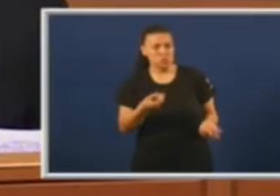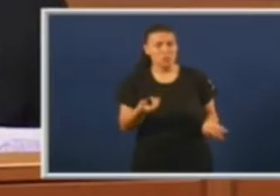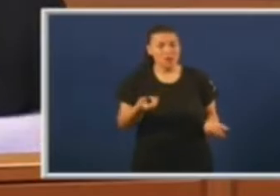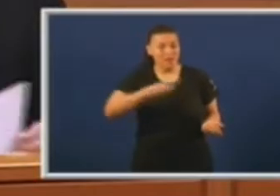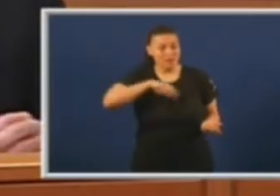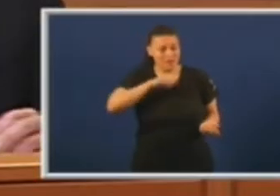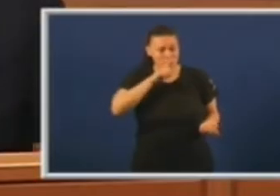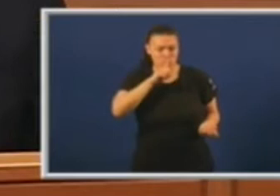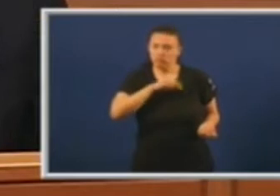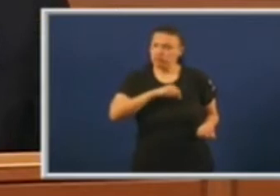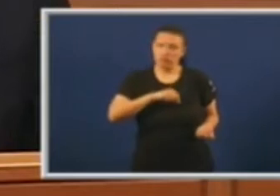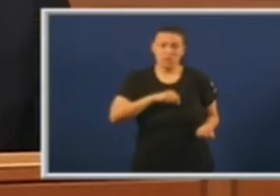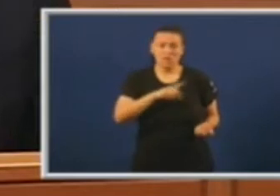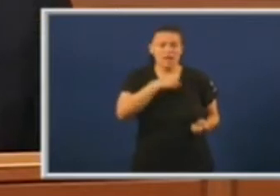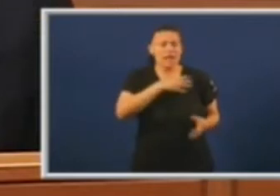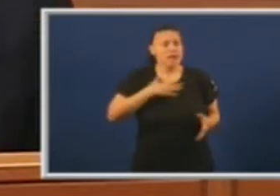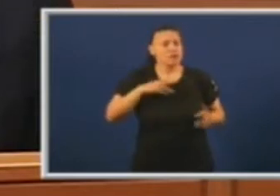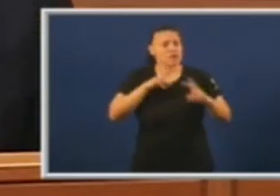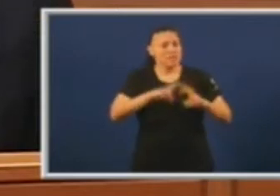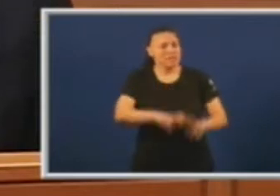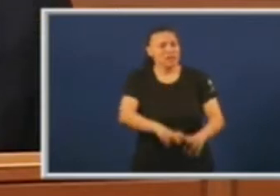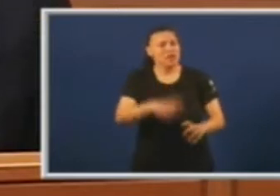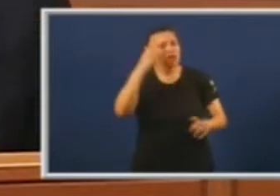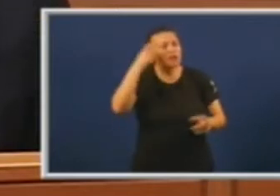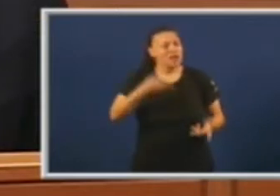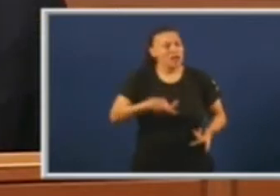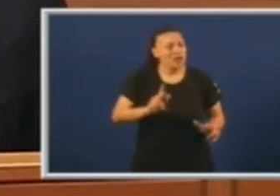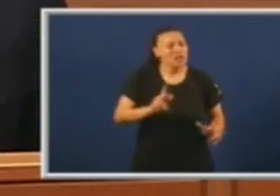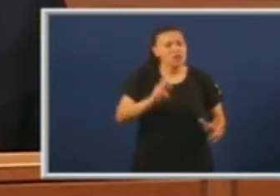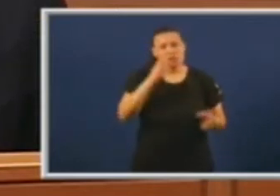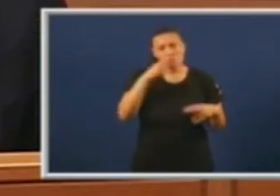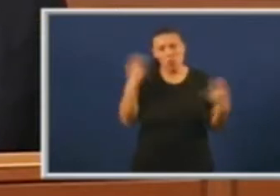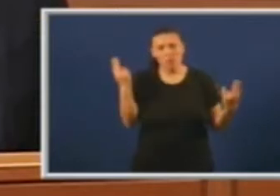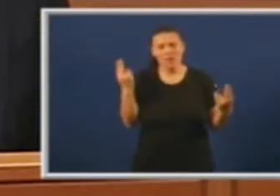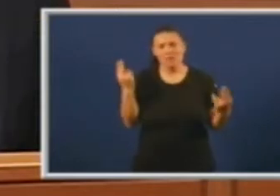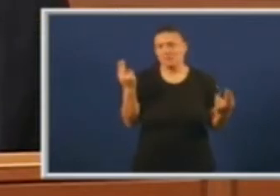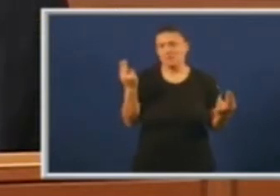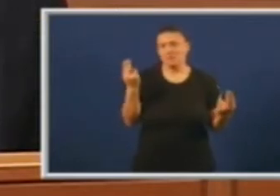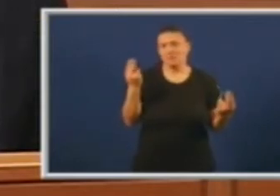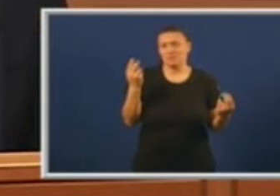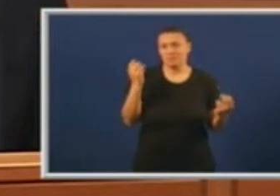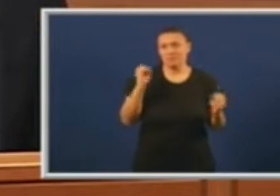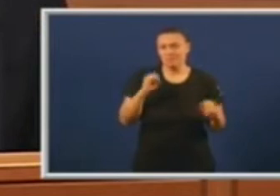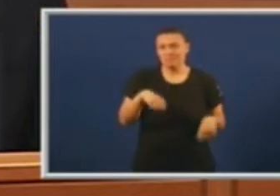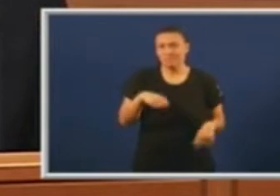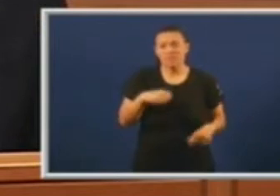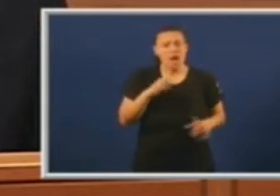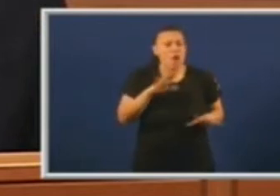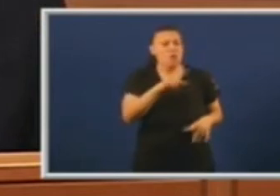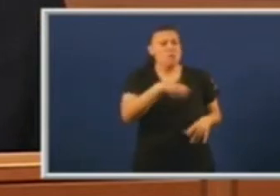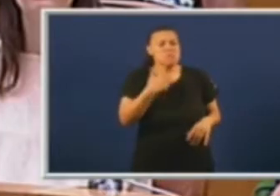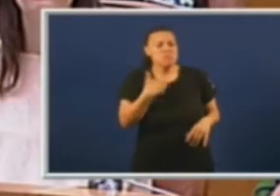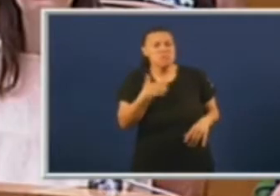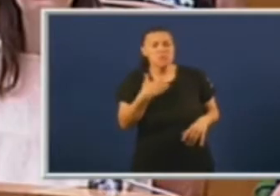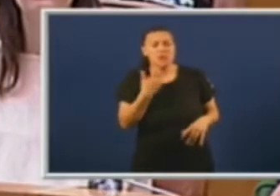calar, que queremos unha investigación sobre as concesións públicas a Villar-Mir. E por moito que a vostede lle irrite, que